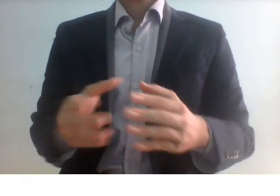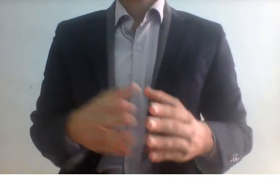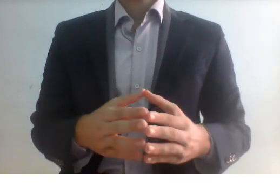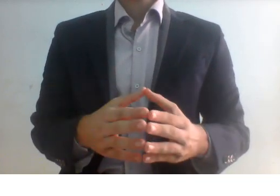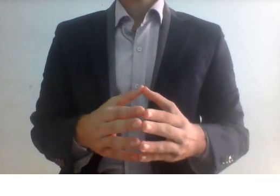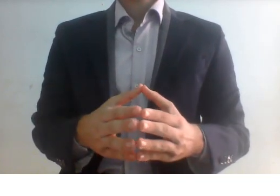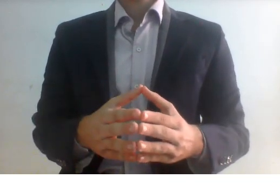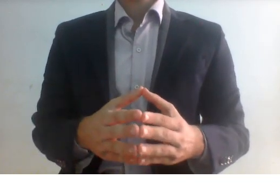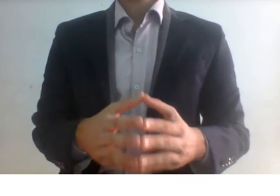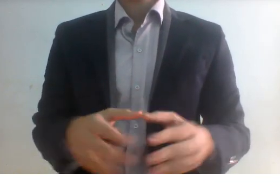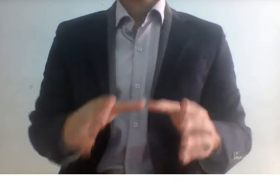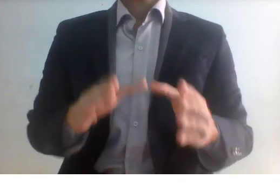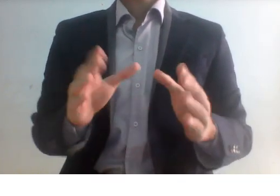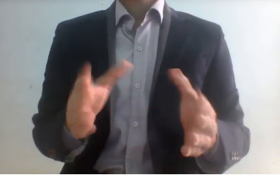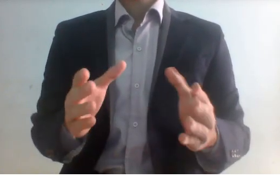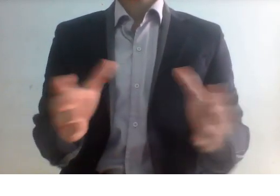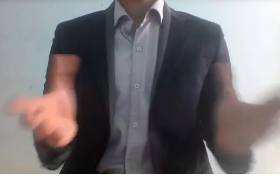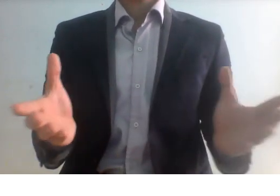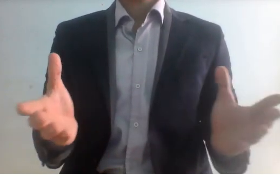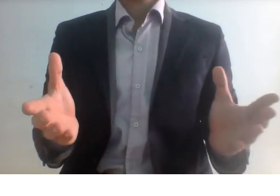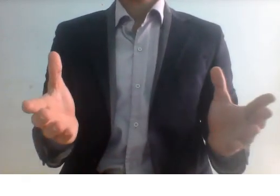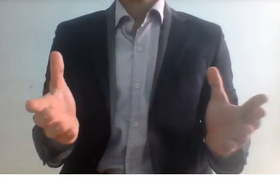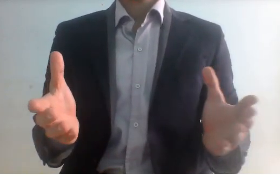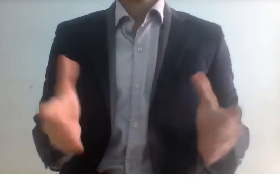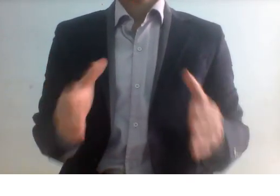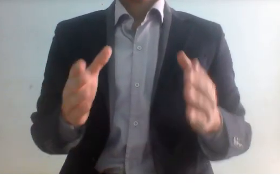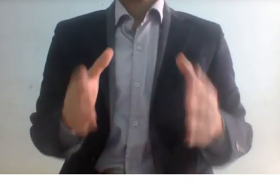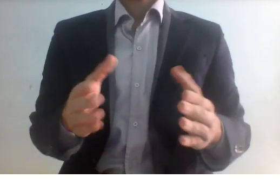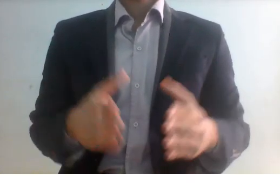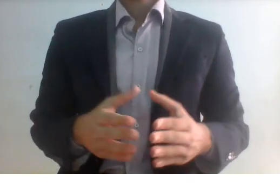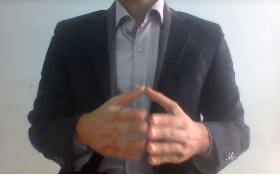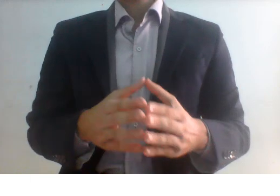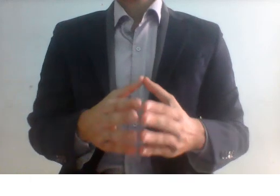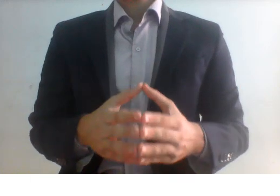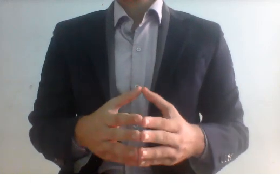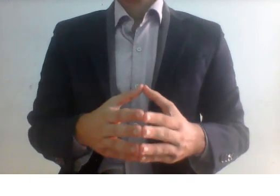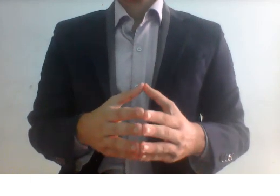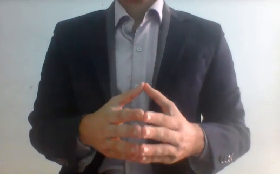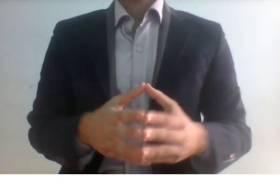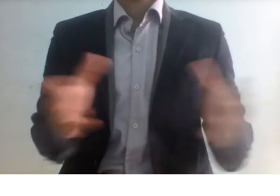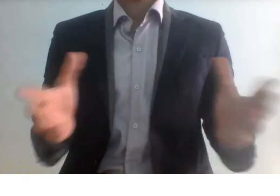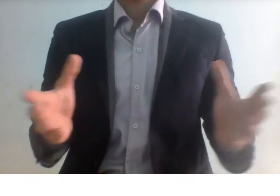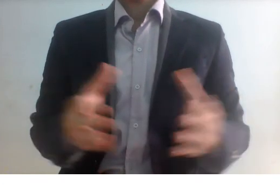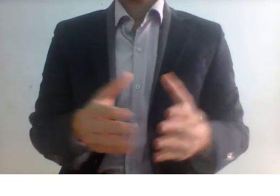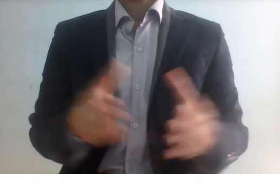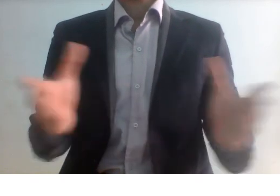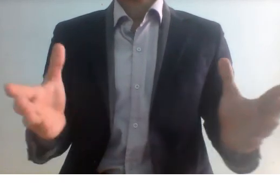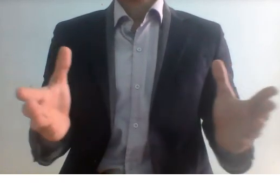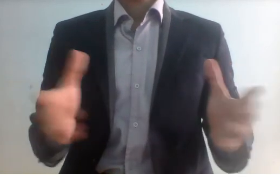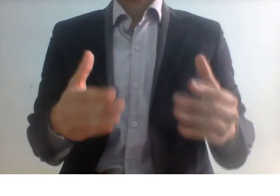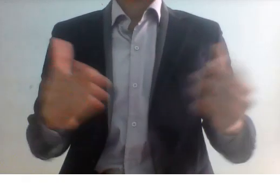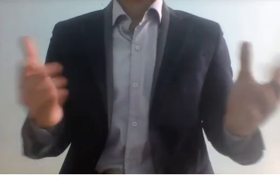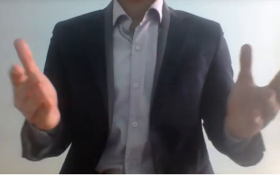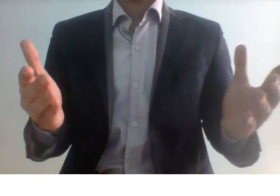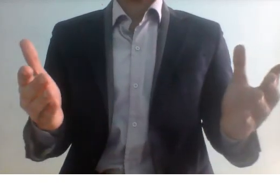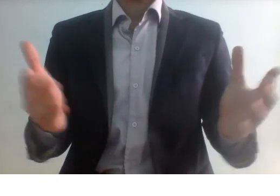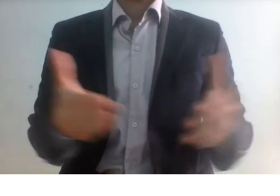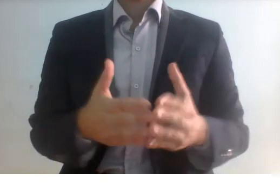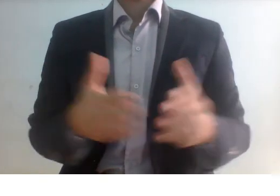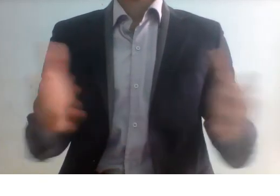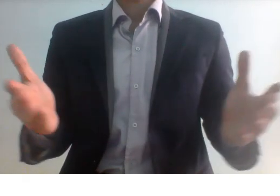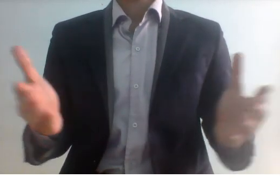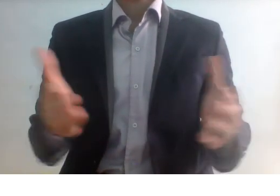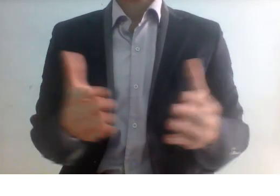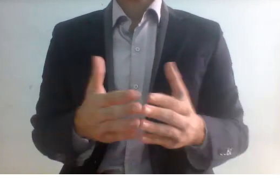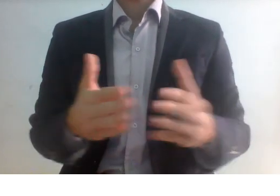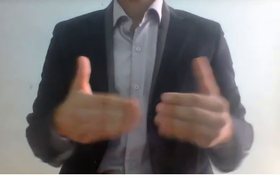cantidad de recursos, y que bueno, a lo mejor todo un sector completo esté en extrema pobreza, porque ese es el principal objetivo del neoliberalismo, y